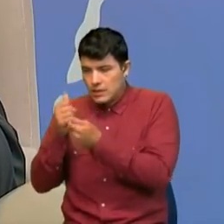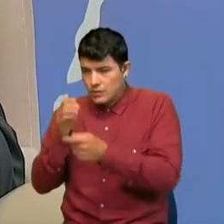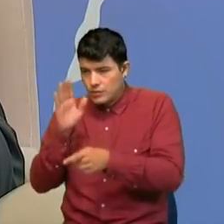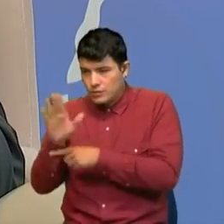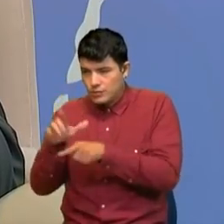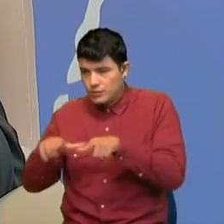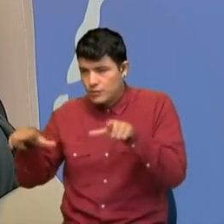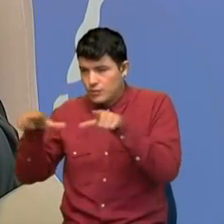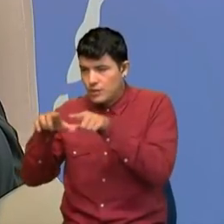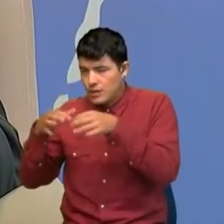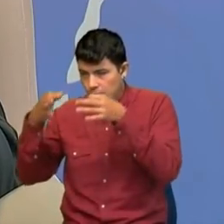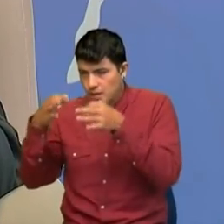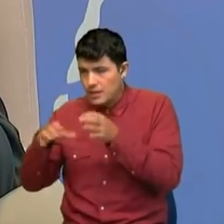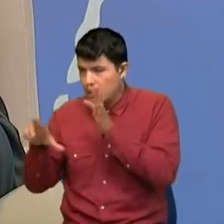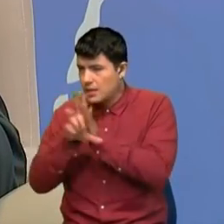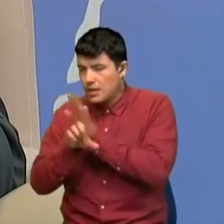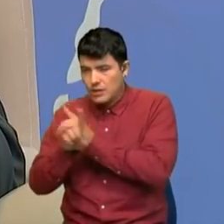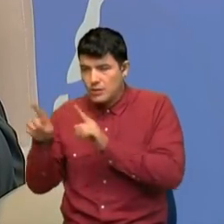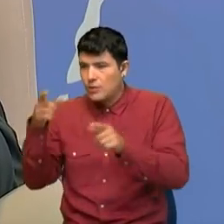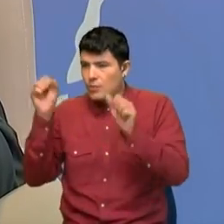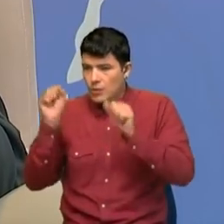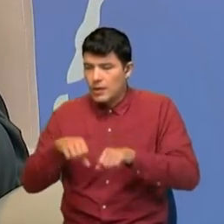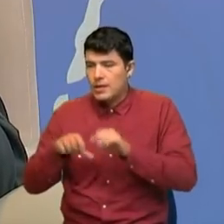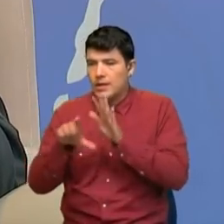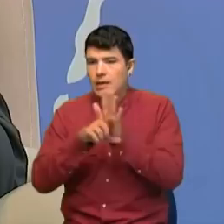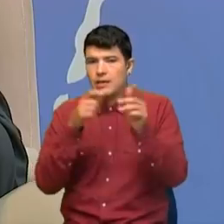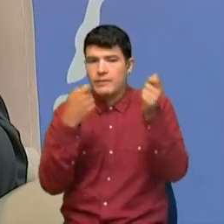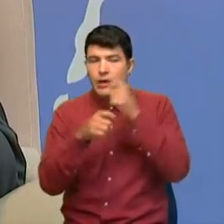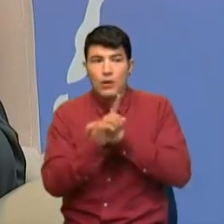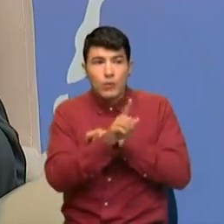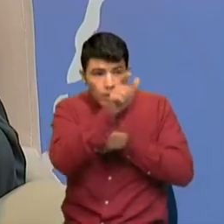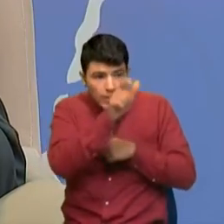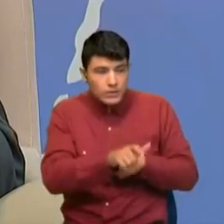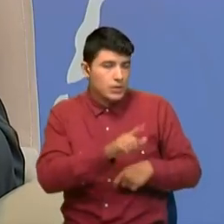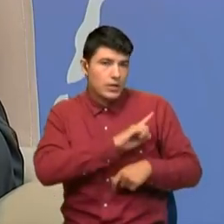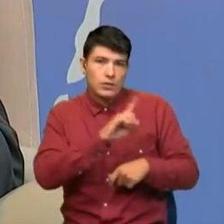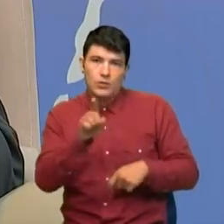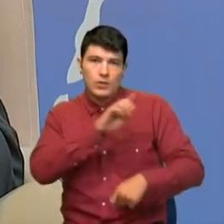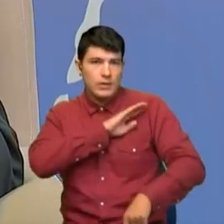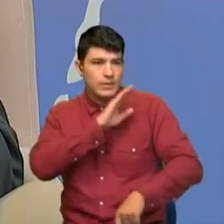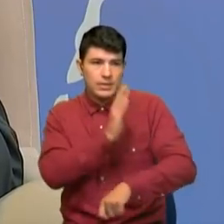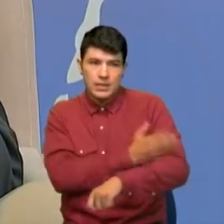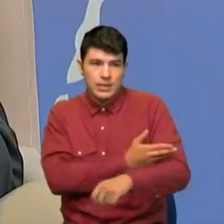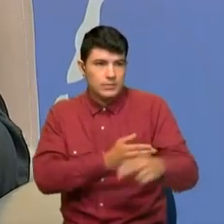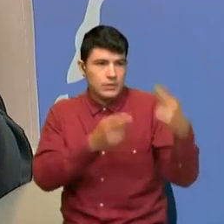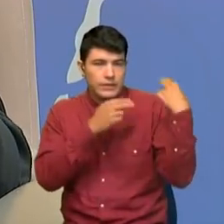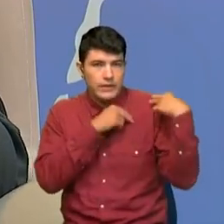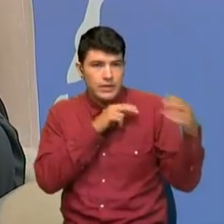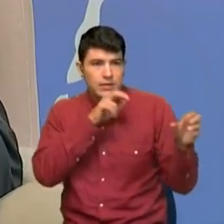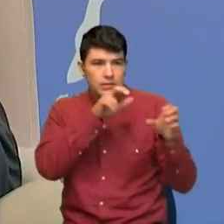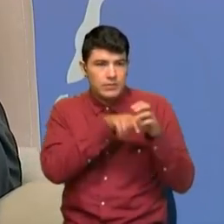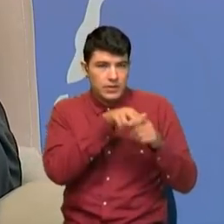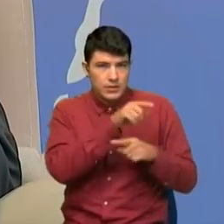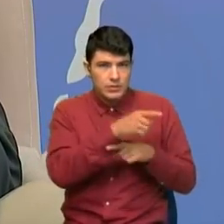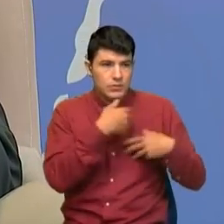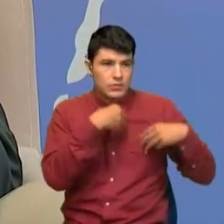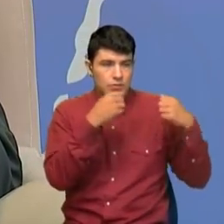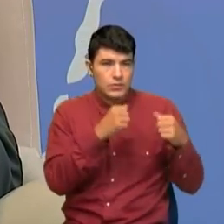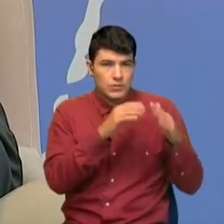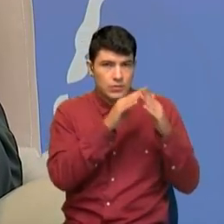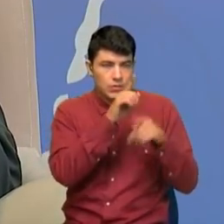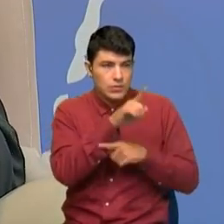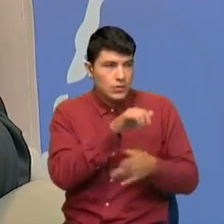legalmente en el mercado o cuando una de las personas no tiene la capacidad para obligarse en esa escritura, ¿sí? Cuando, por ejemplo, se hace